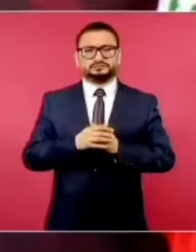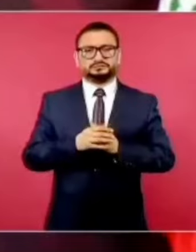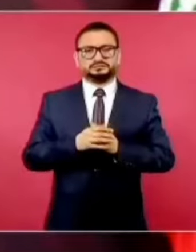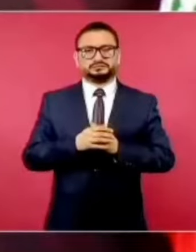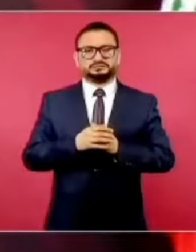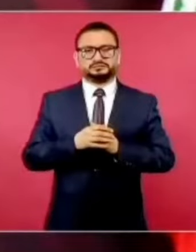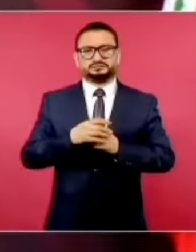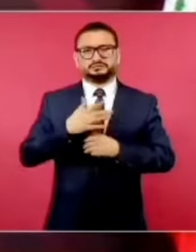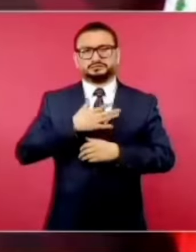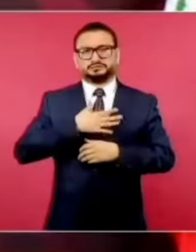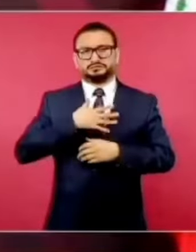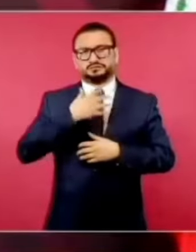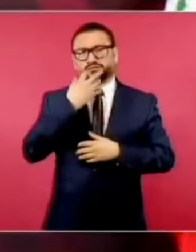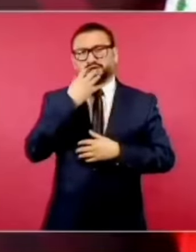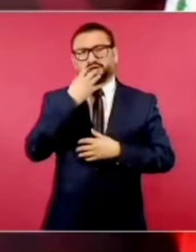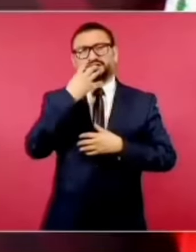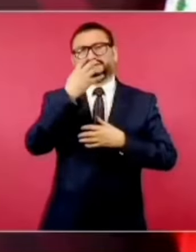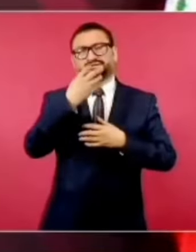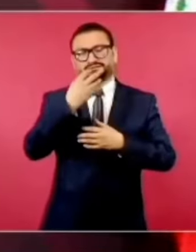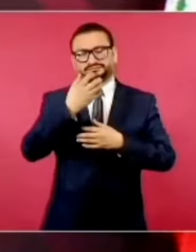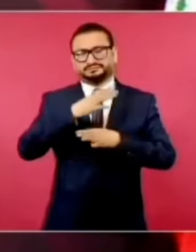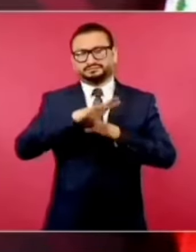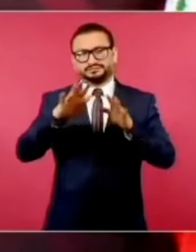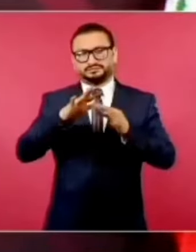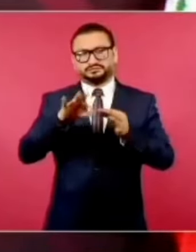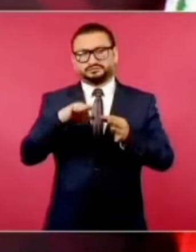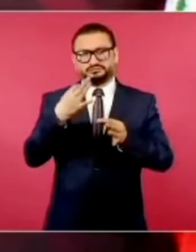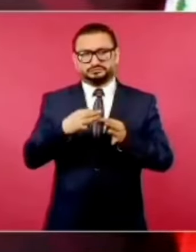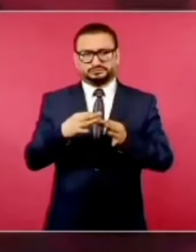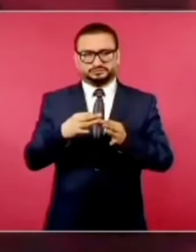me corresponde, el día 15